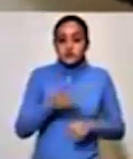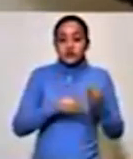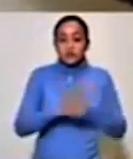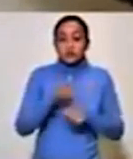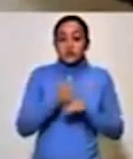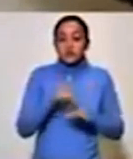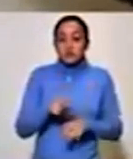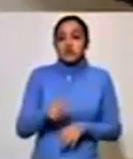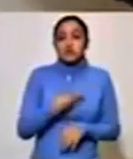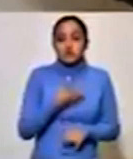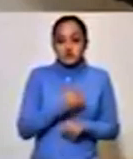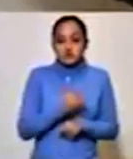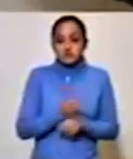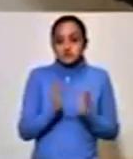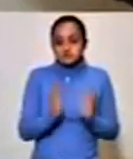información relacionada.